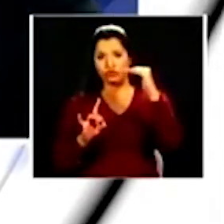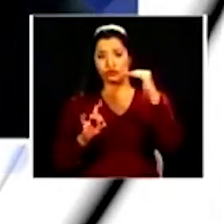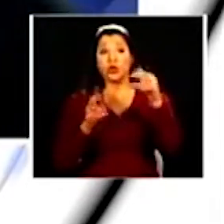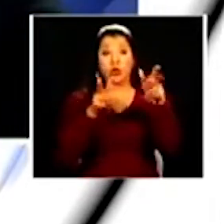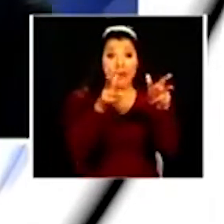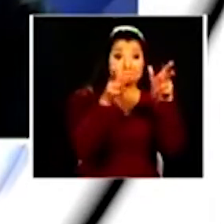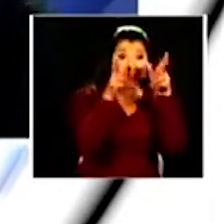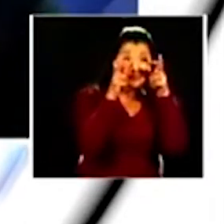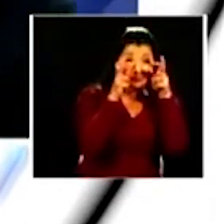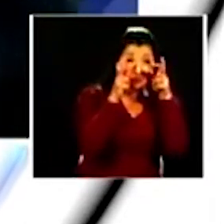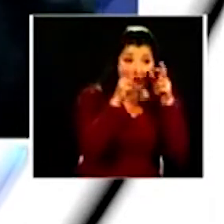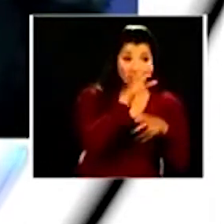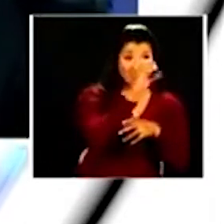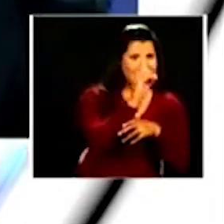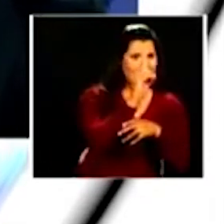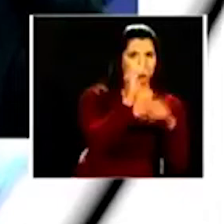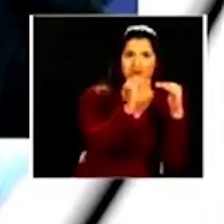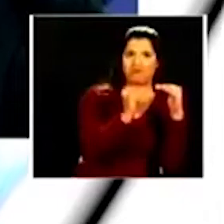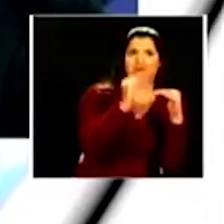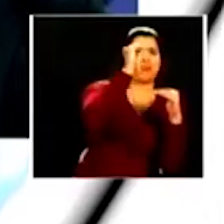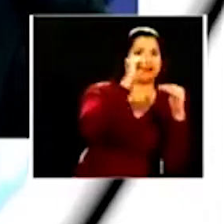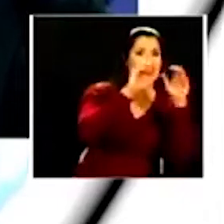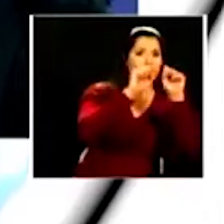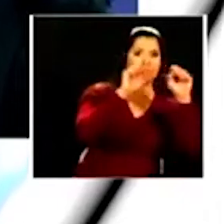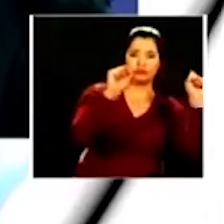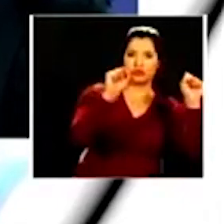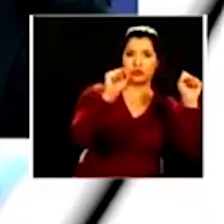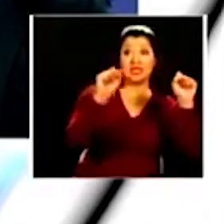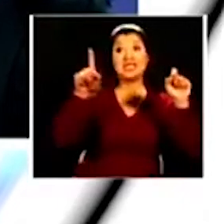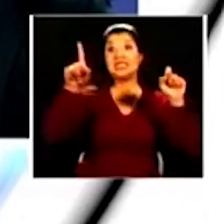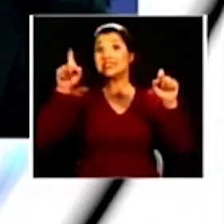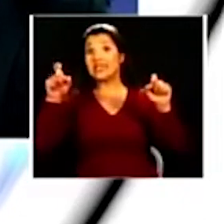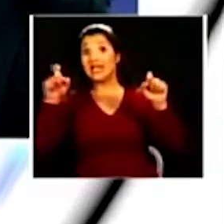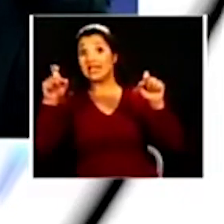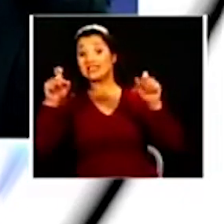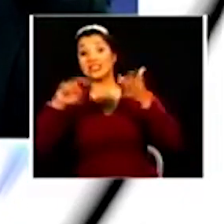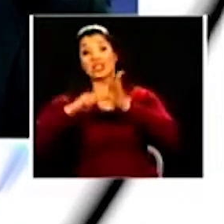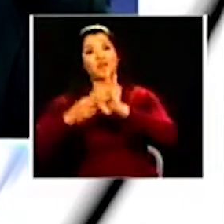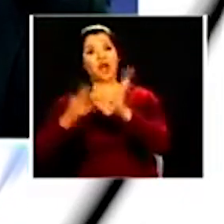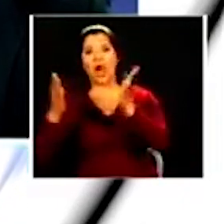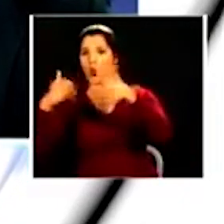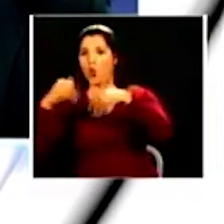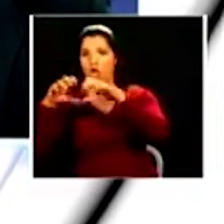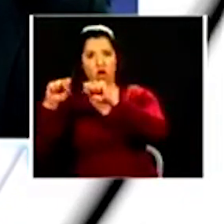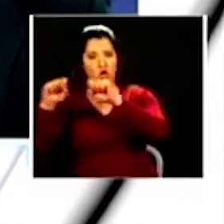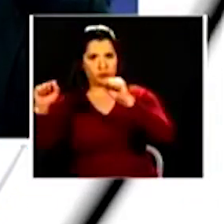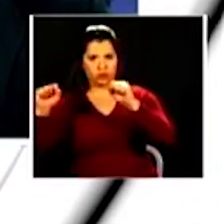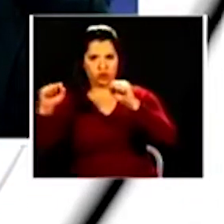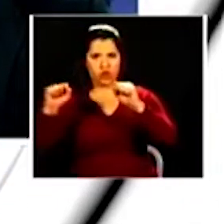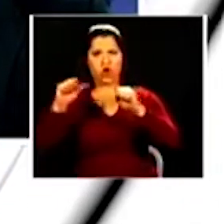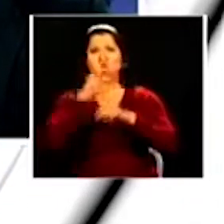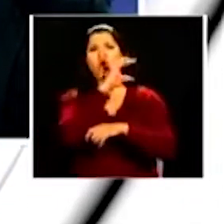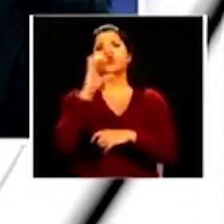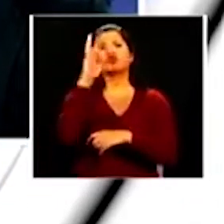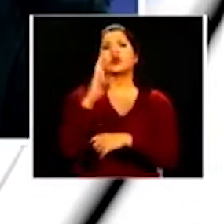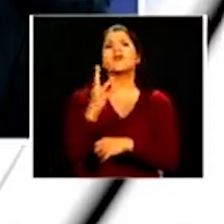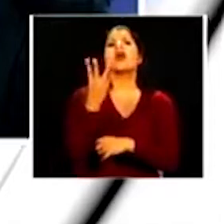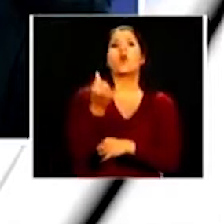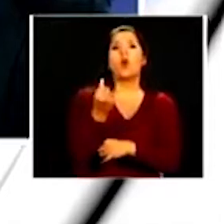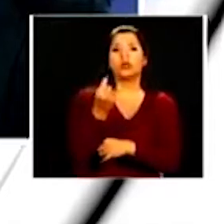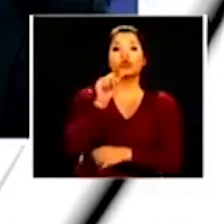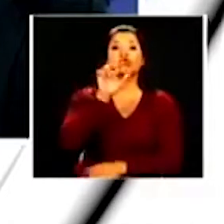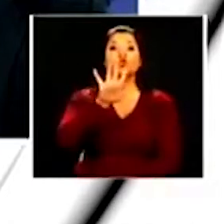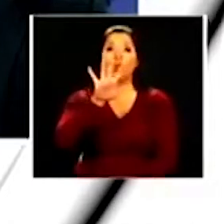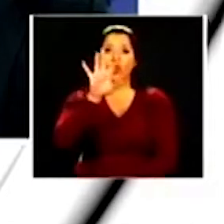de percepción de corrupción y 100 sería que no hay del todo corrupción. En el caso nuestro, reitero, estamos con una percepción de